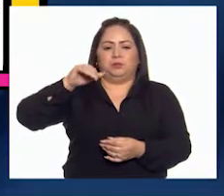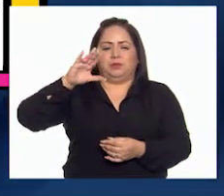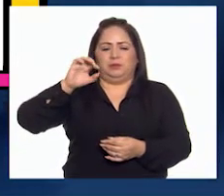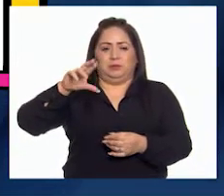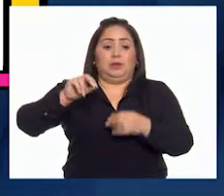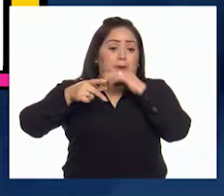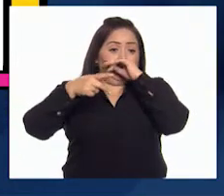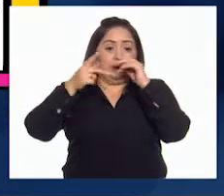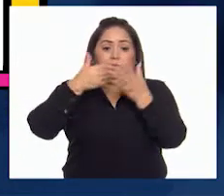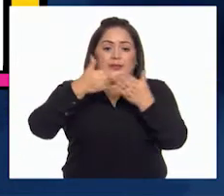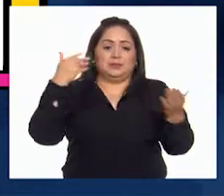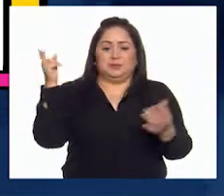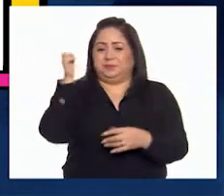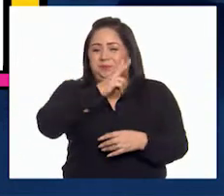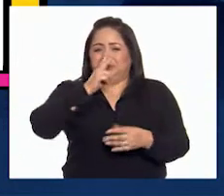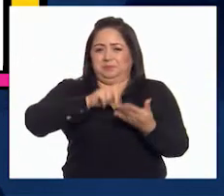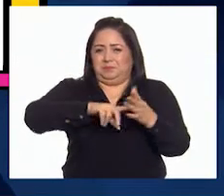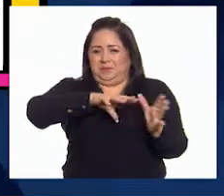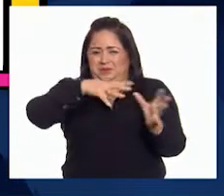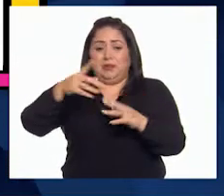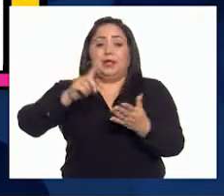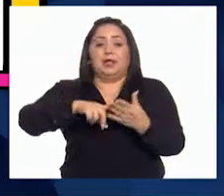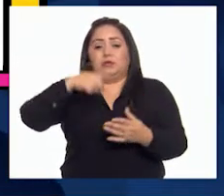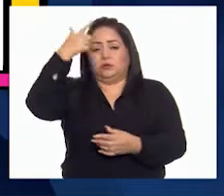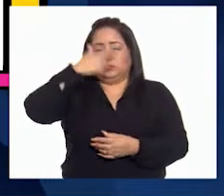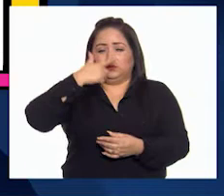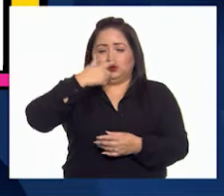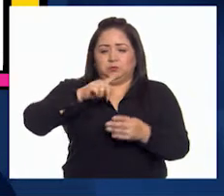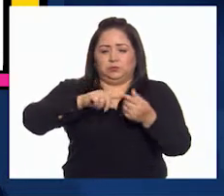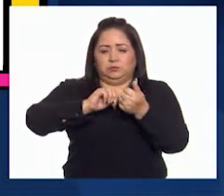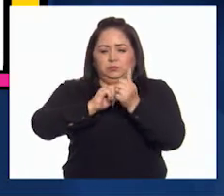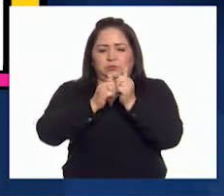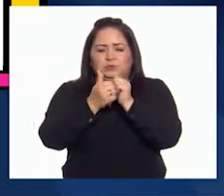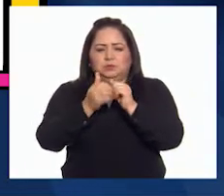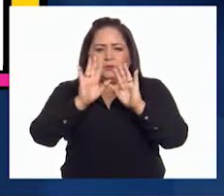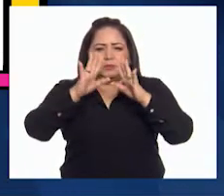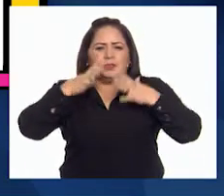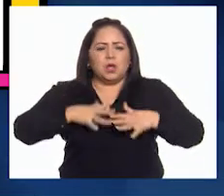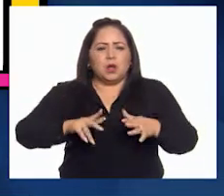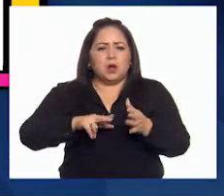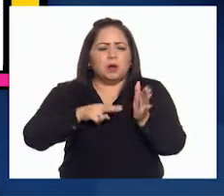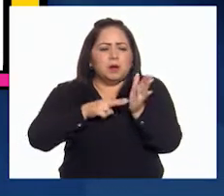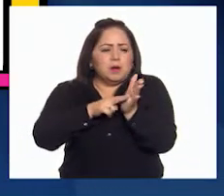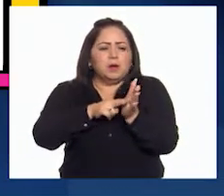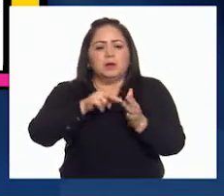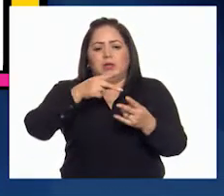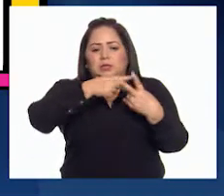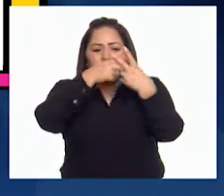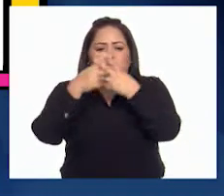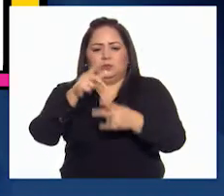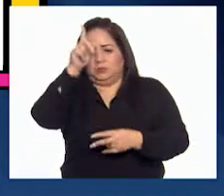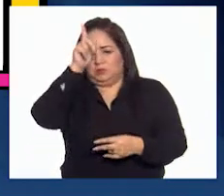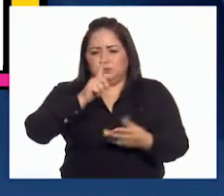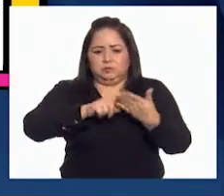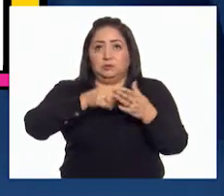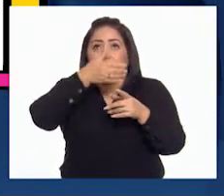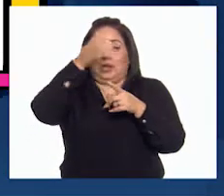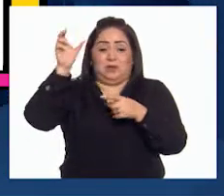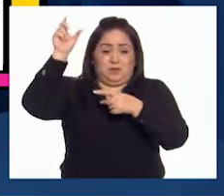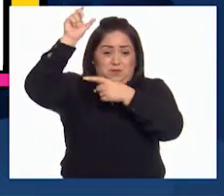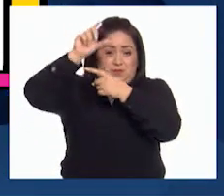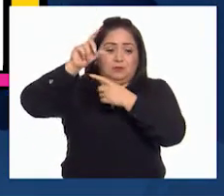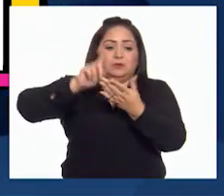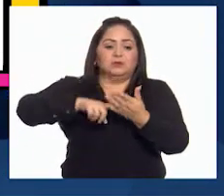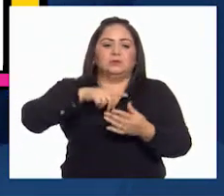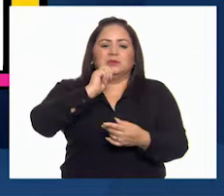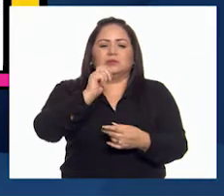que el viento fuera mar volcado, que la noche se unciera su vestido de luto y que estrellas y luna fincaran sobre el cielo la